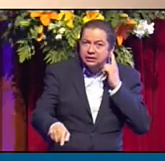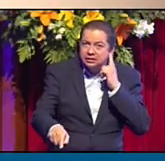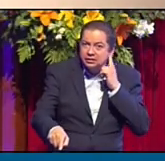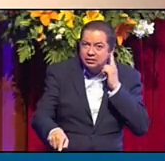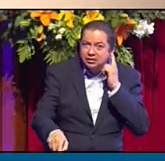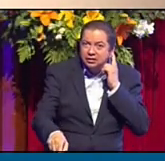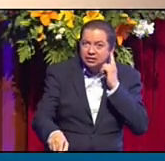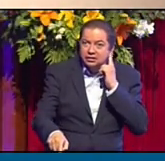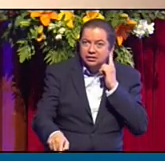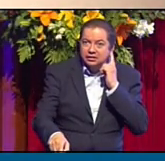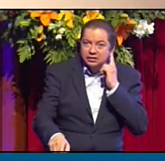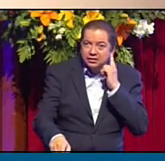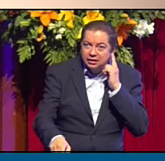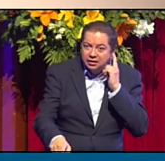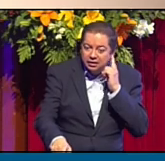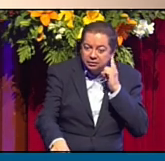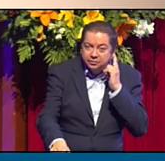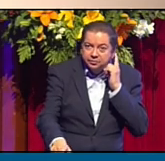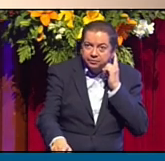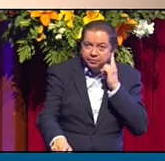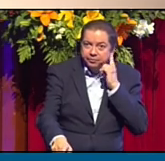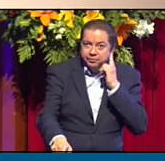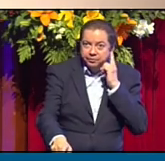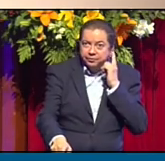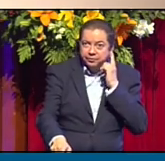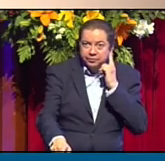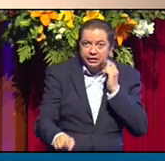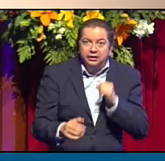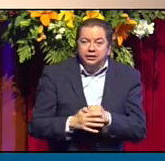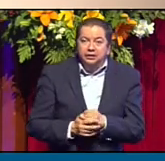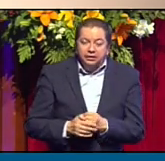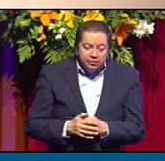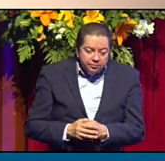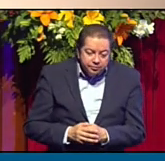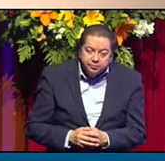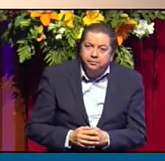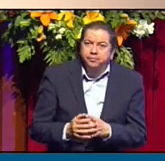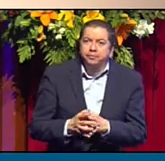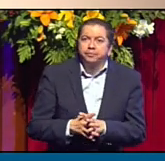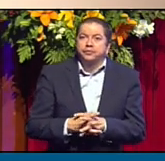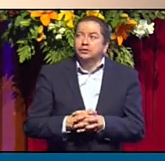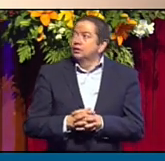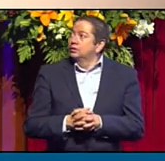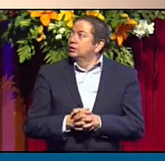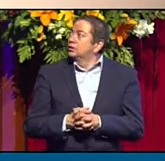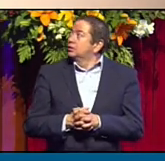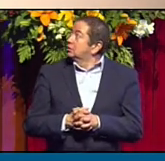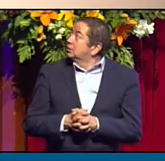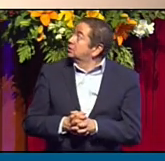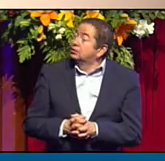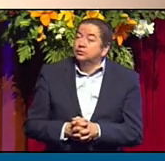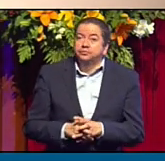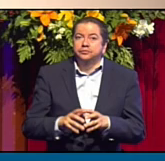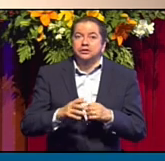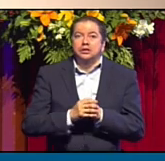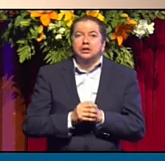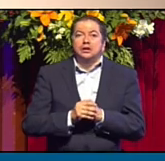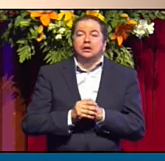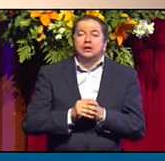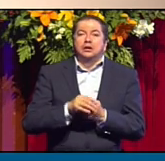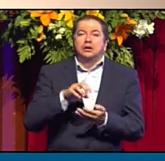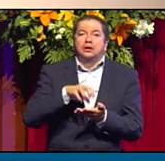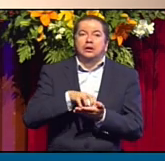que aparentemente es pequeña, pero que hoy el mundo refiere como una comuna de cielos